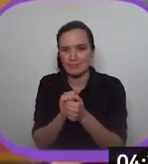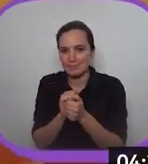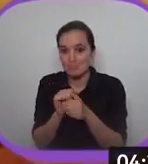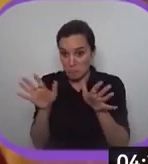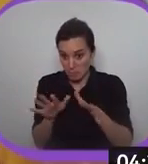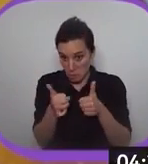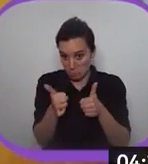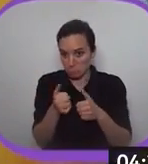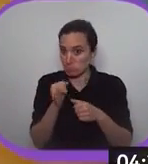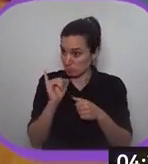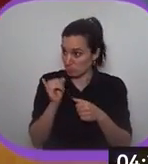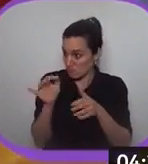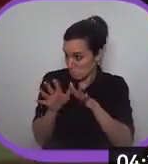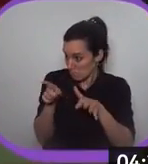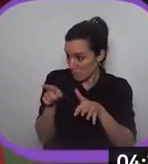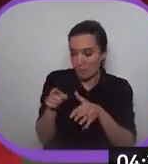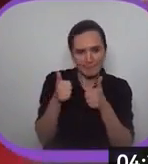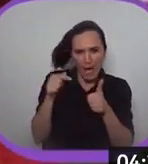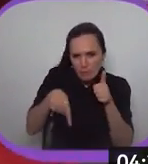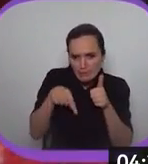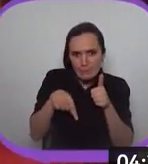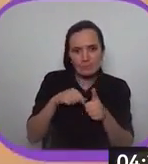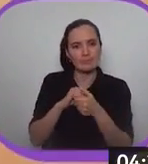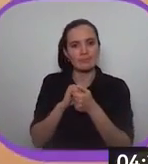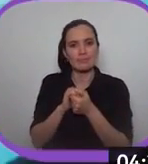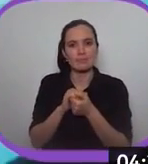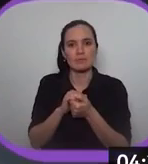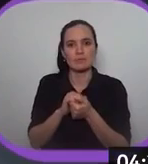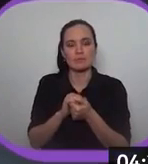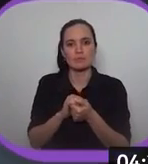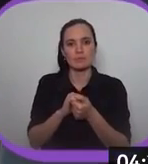honor a tu nombre. ¡Estoy listo! ¿Listo, Spinner? ¡Ahora!